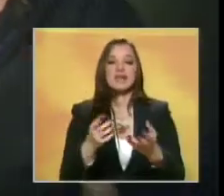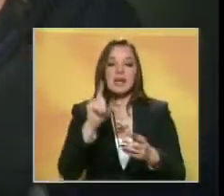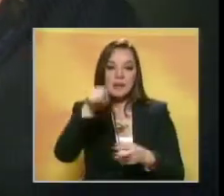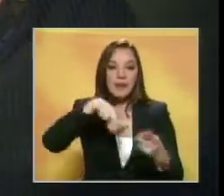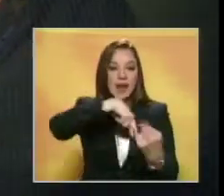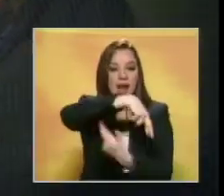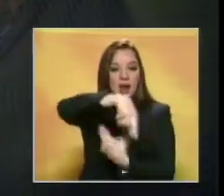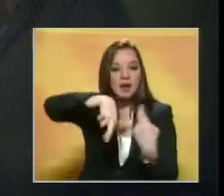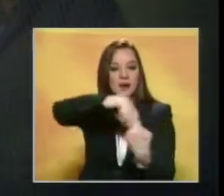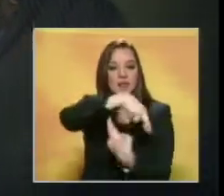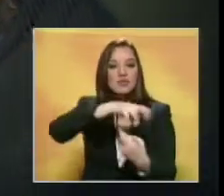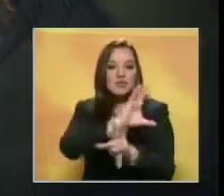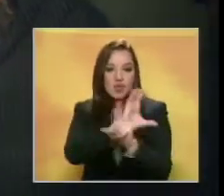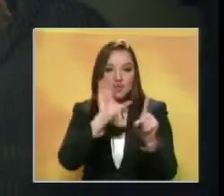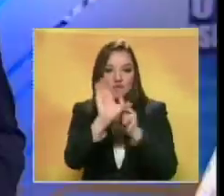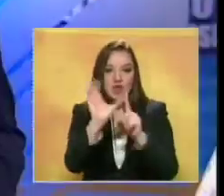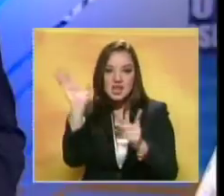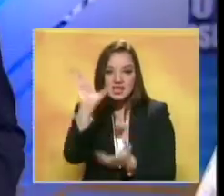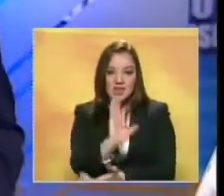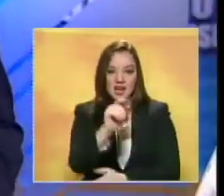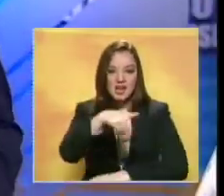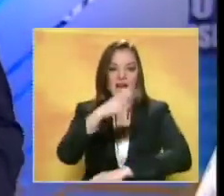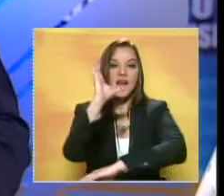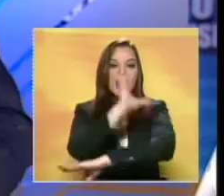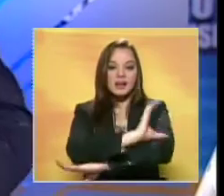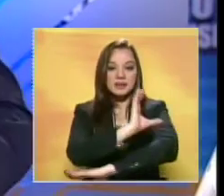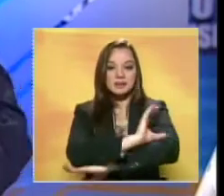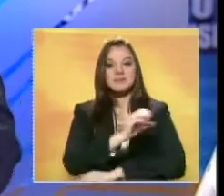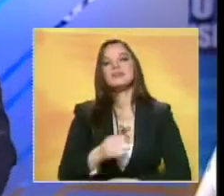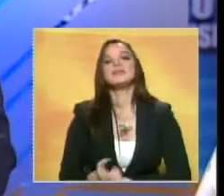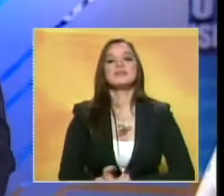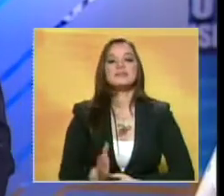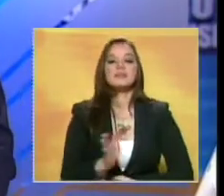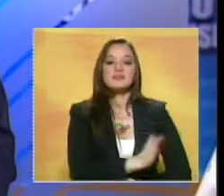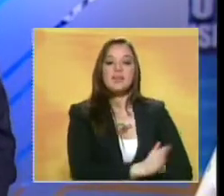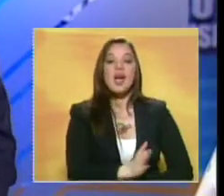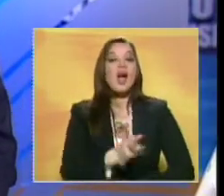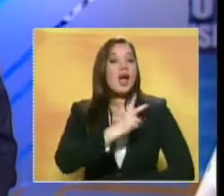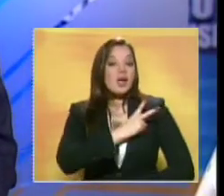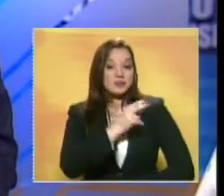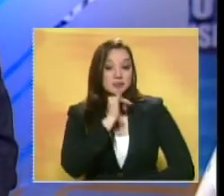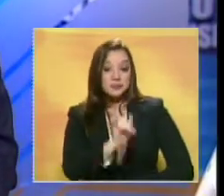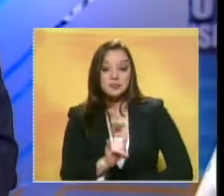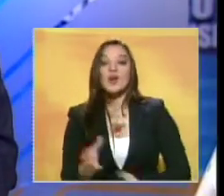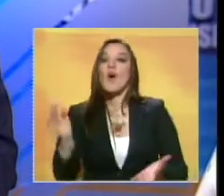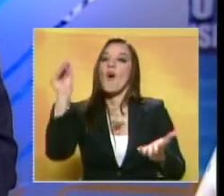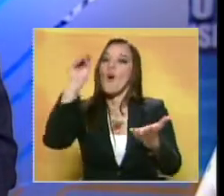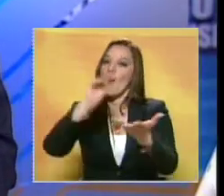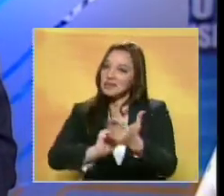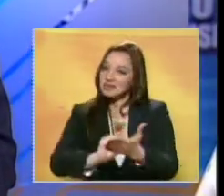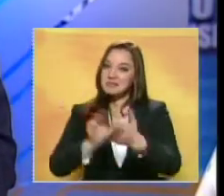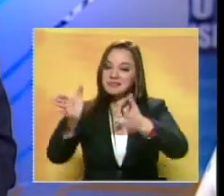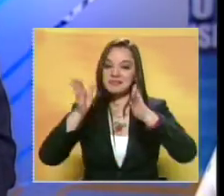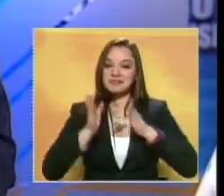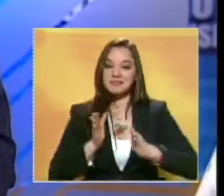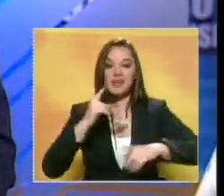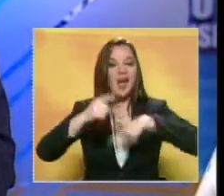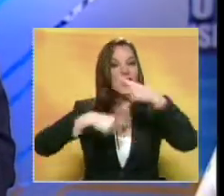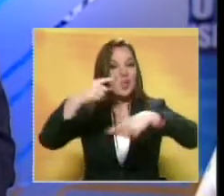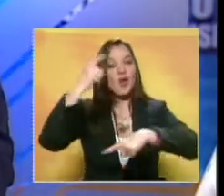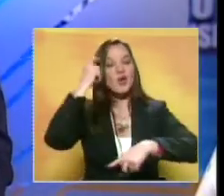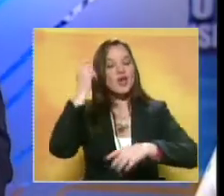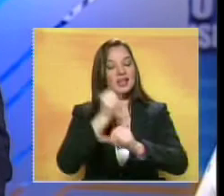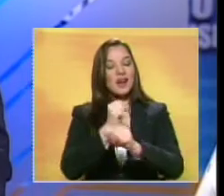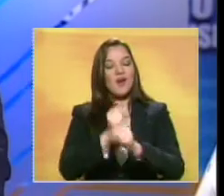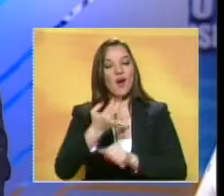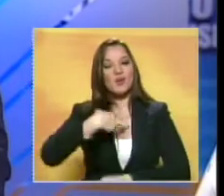revolución cultural llegue a Cabimas. Noticiero Venevisión suma otro reconocimiento al trabajo realizado día a día. En esta ocasión,